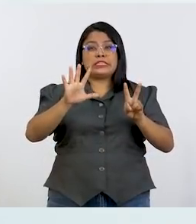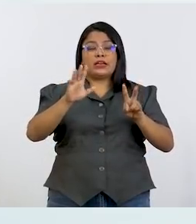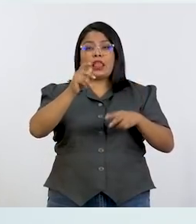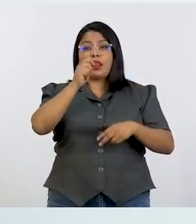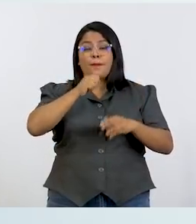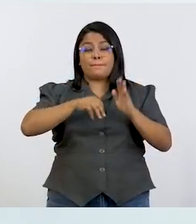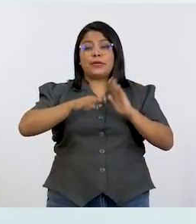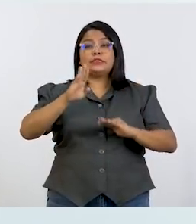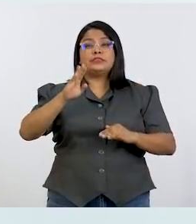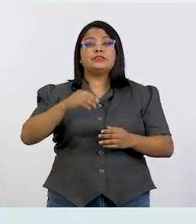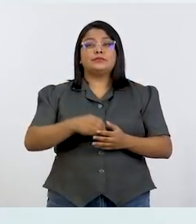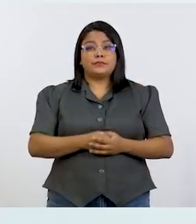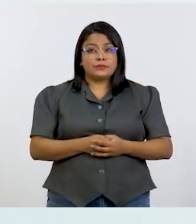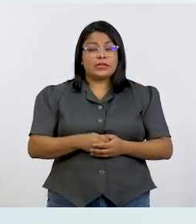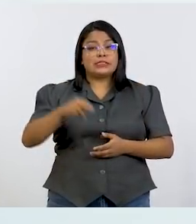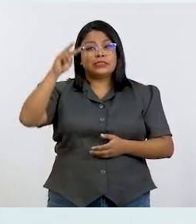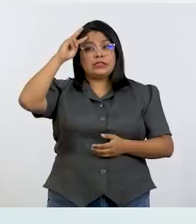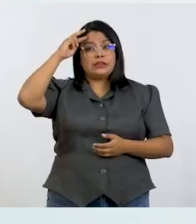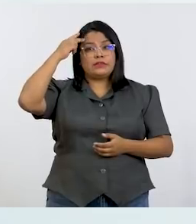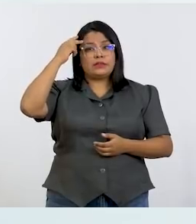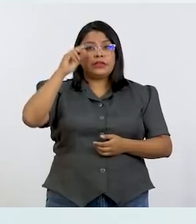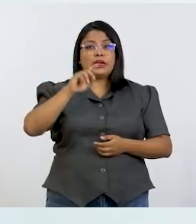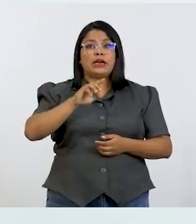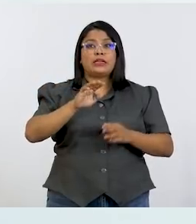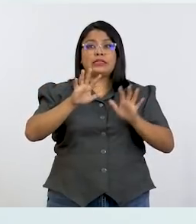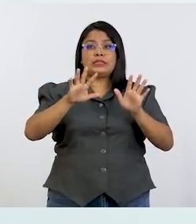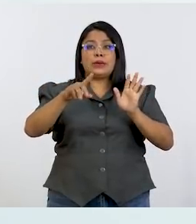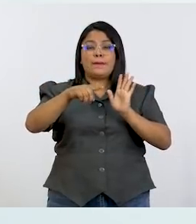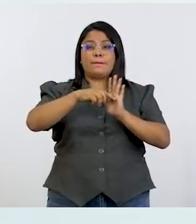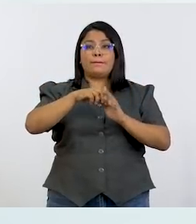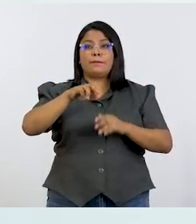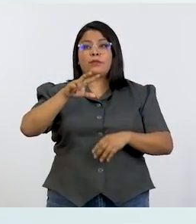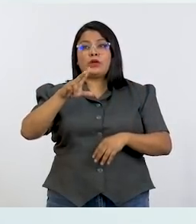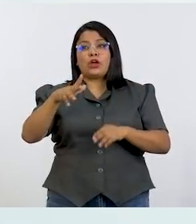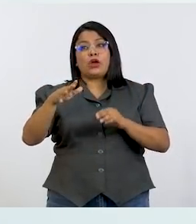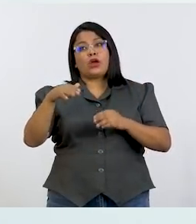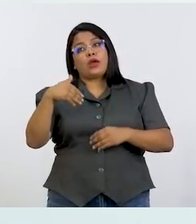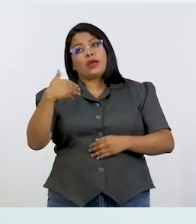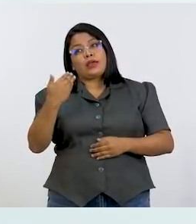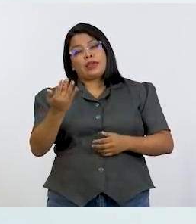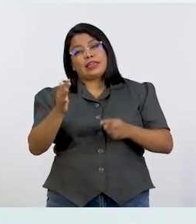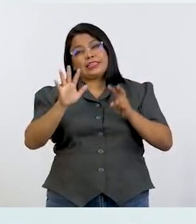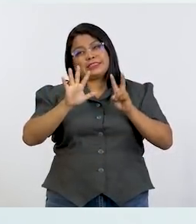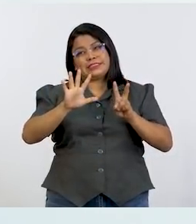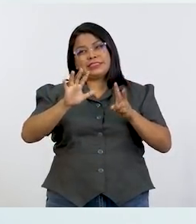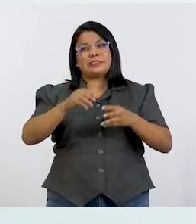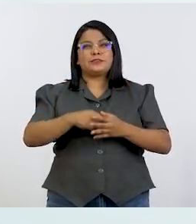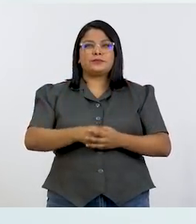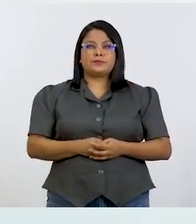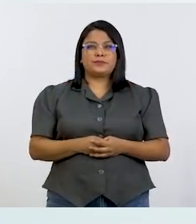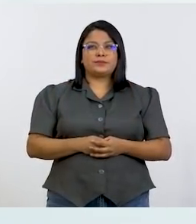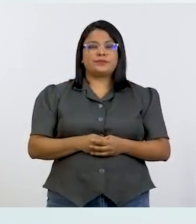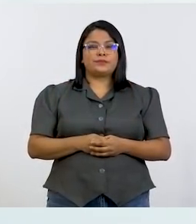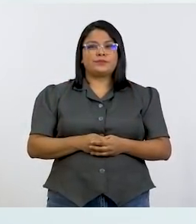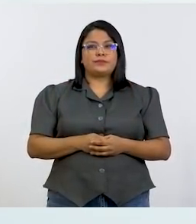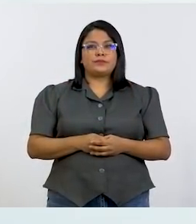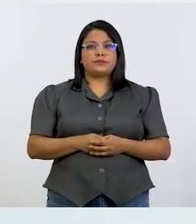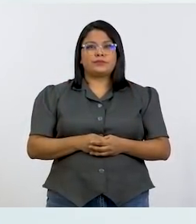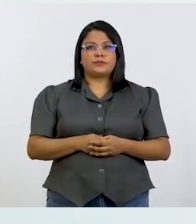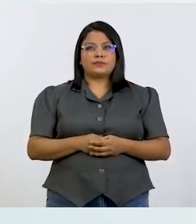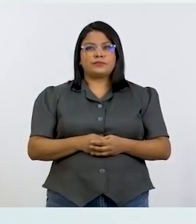hay 7 paletas más que bombones, es decir que 10 menos 3 es igual a